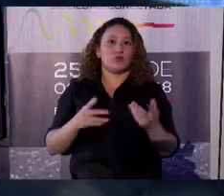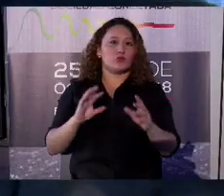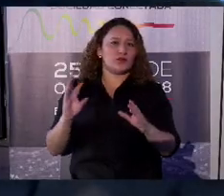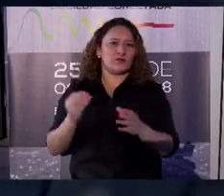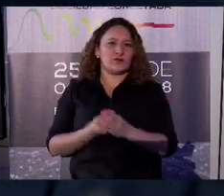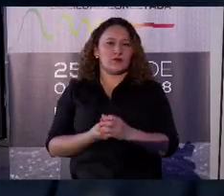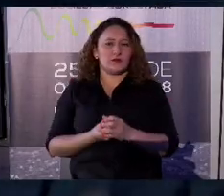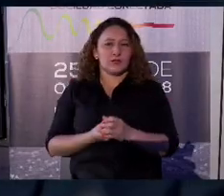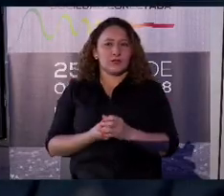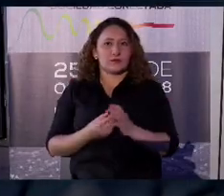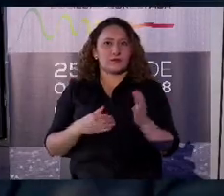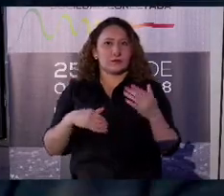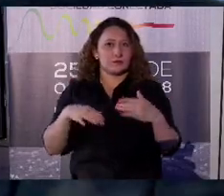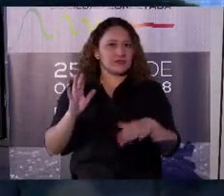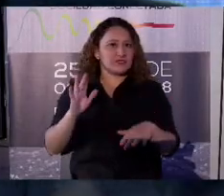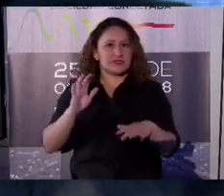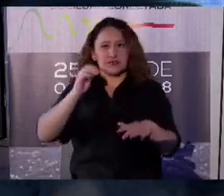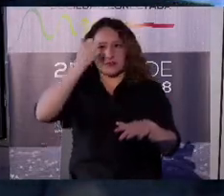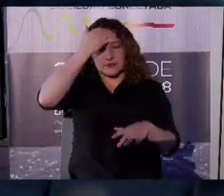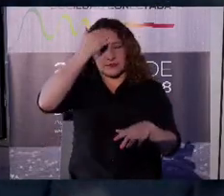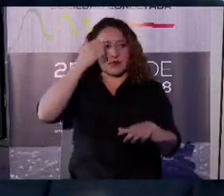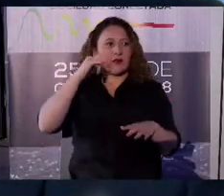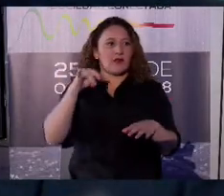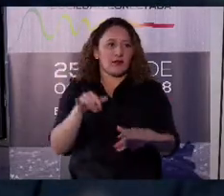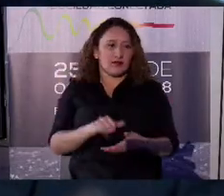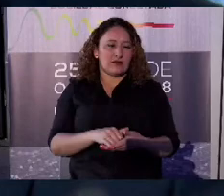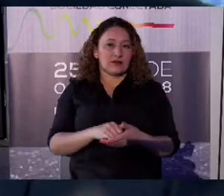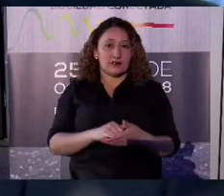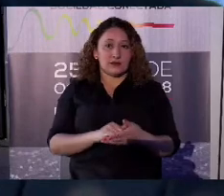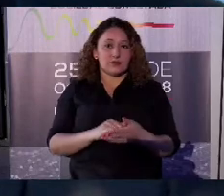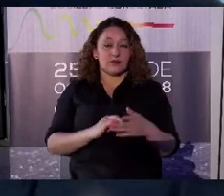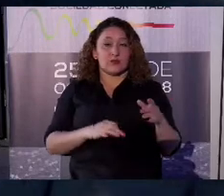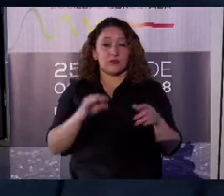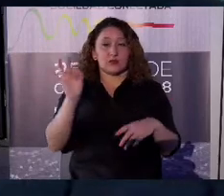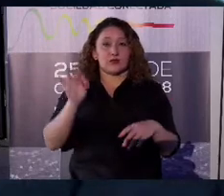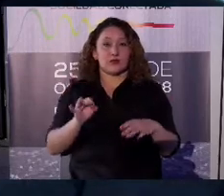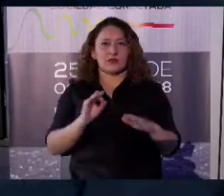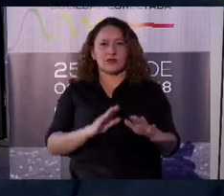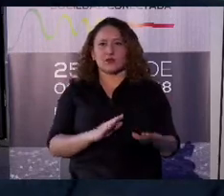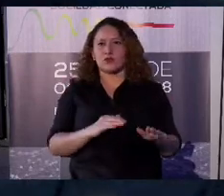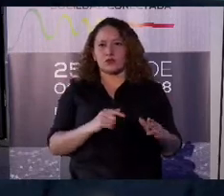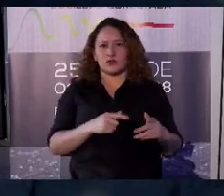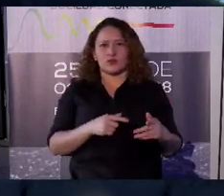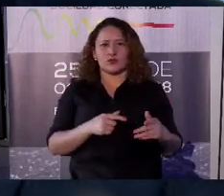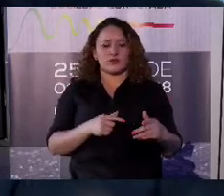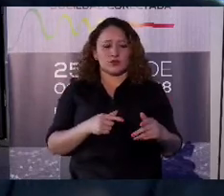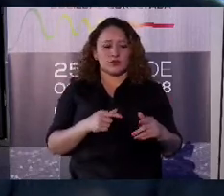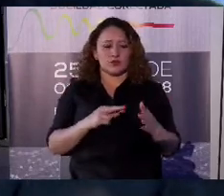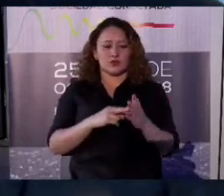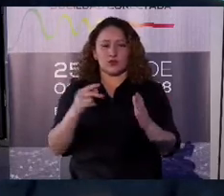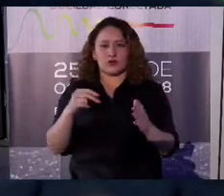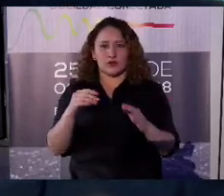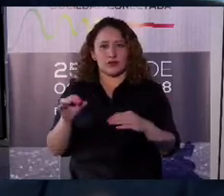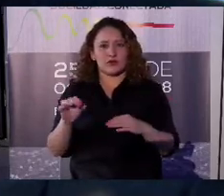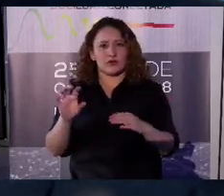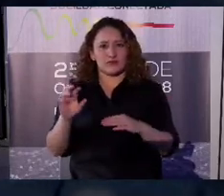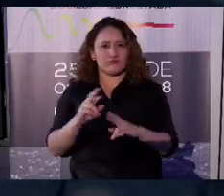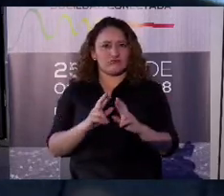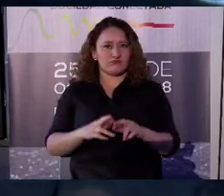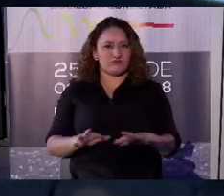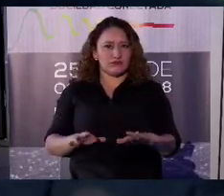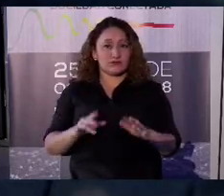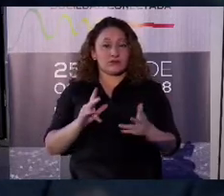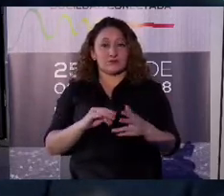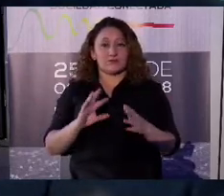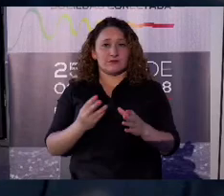¿no? El gran porcentaje de la inversión en el ámbito de la infraestructura de conectividad digital es privada. Y